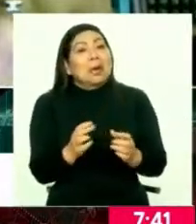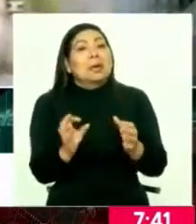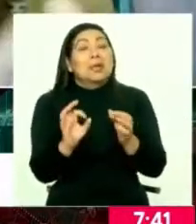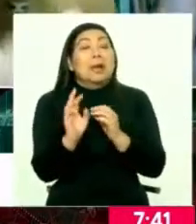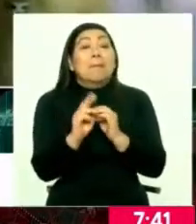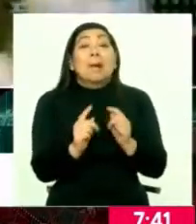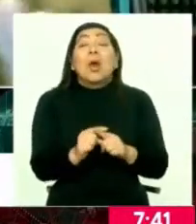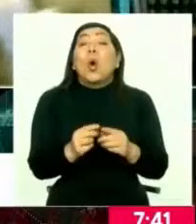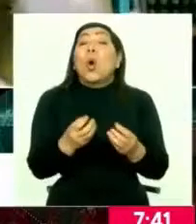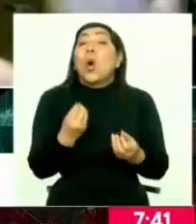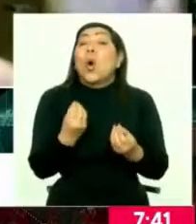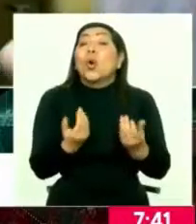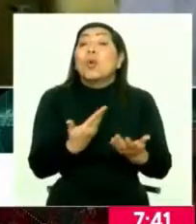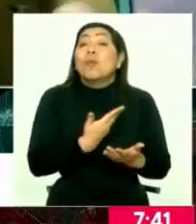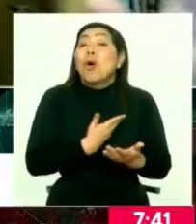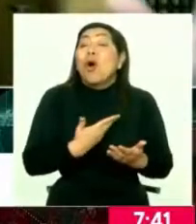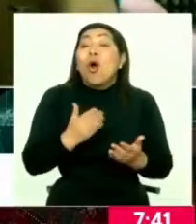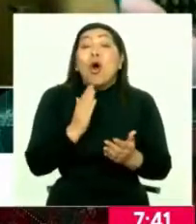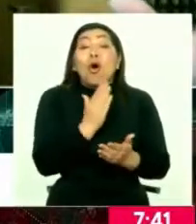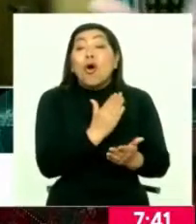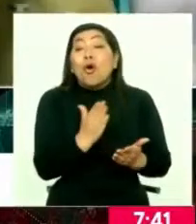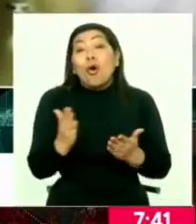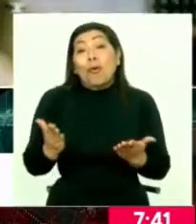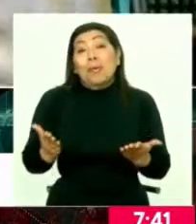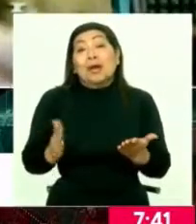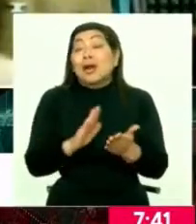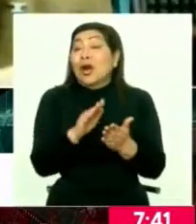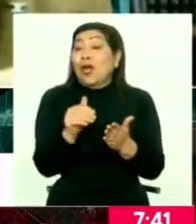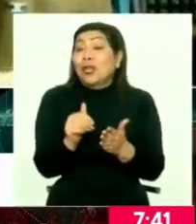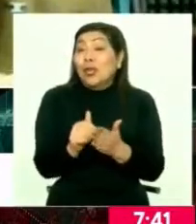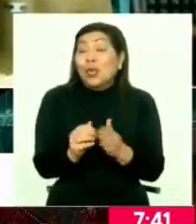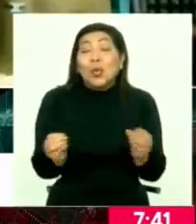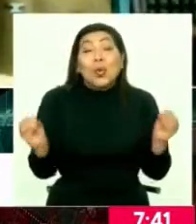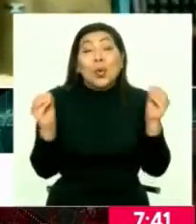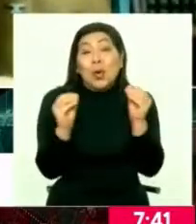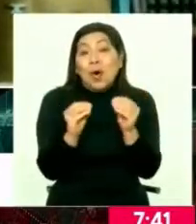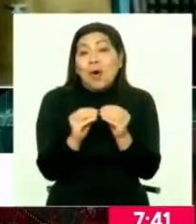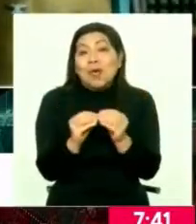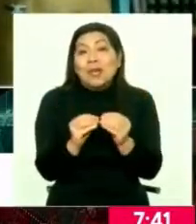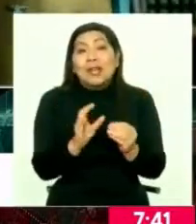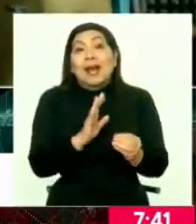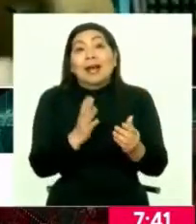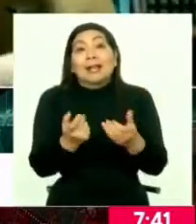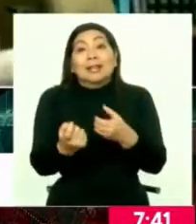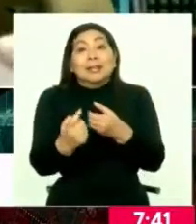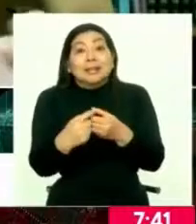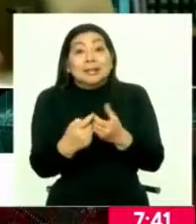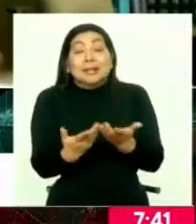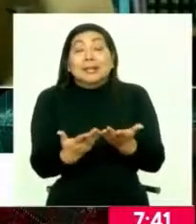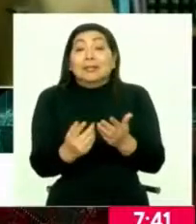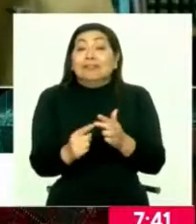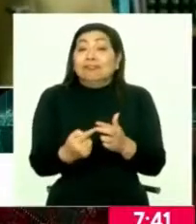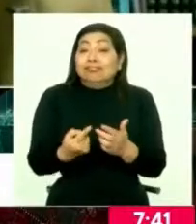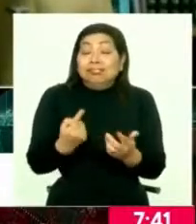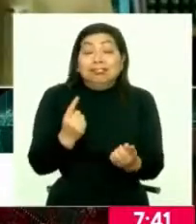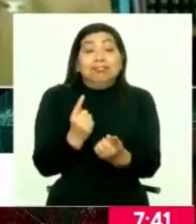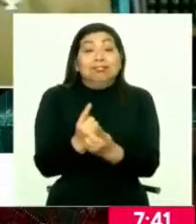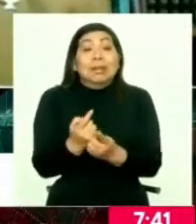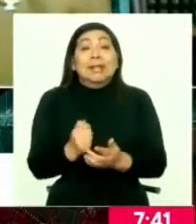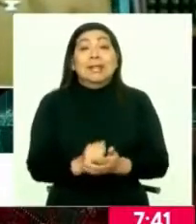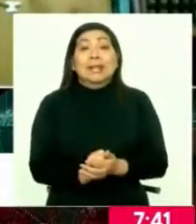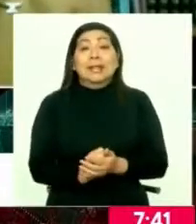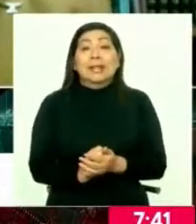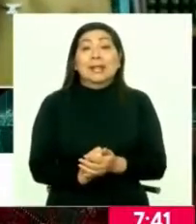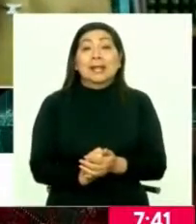Unido. Ahora, ¿cómo va a gobernar él todo este conjunto de estados del cual va a seguir siendo jefe de estado de